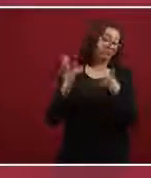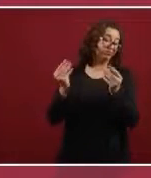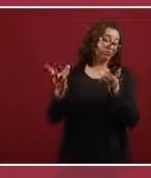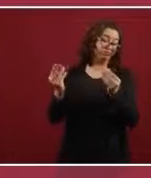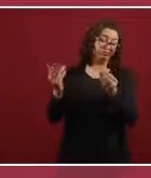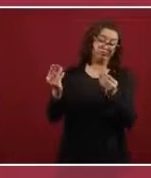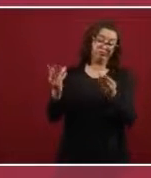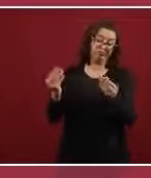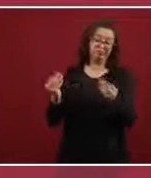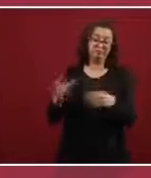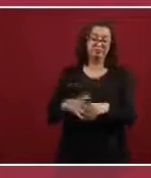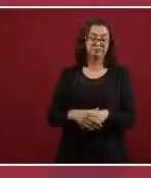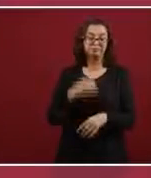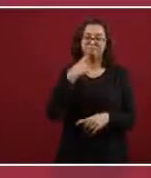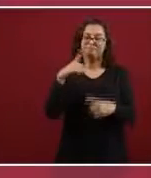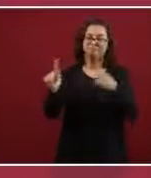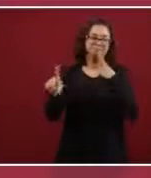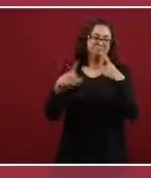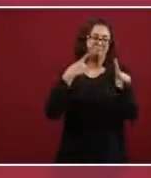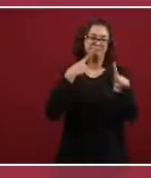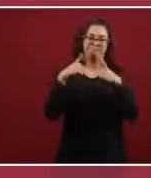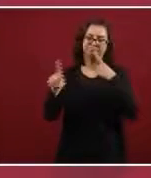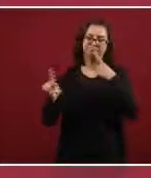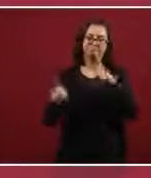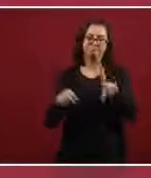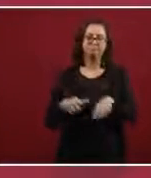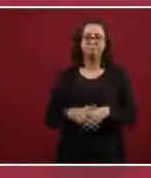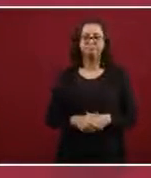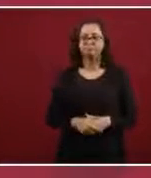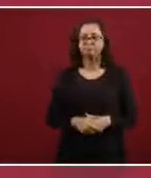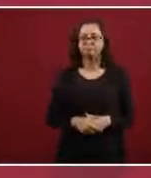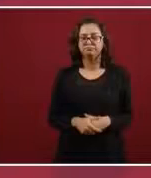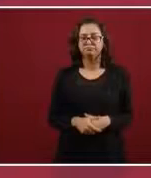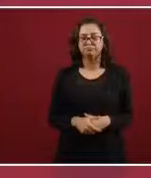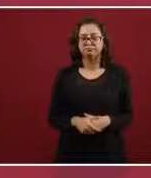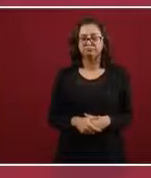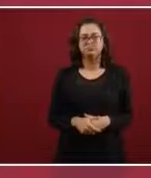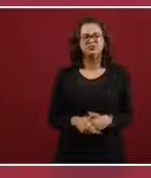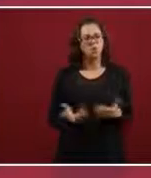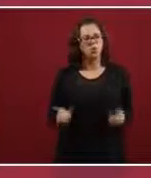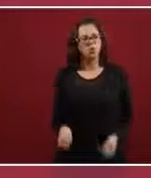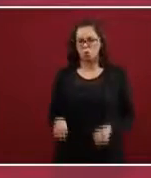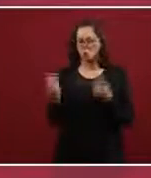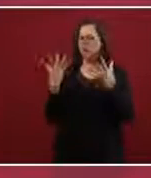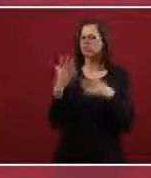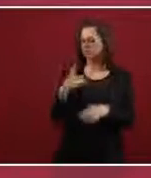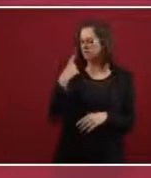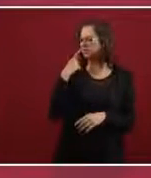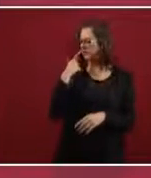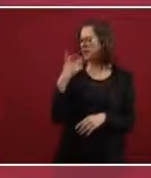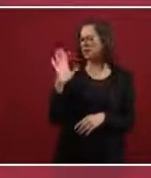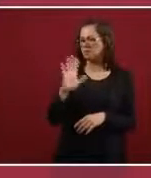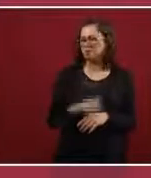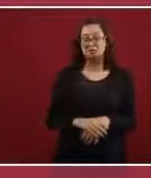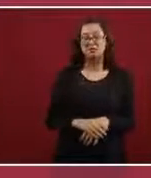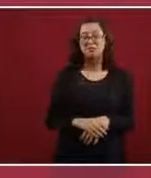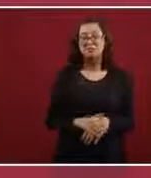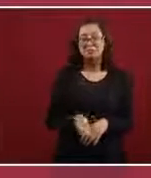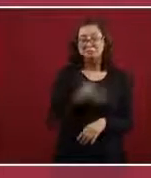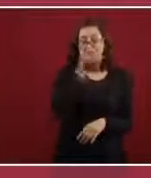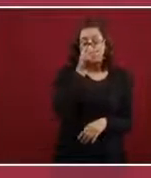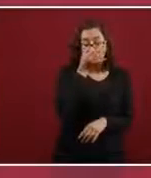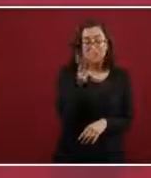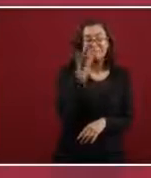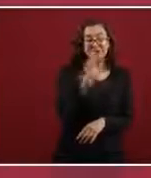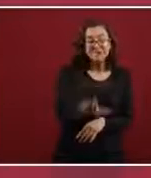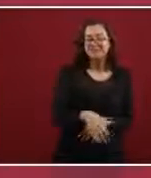cientos de denuncias. Sería hasta bueno saberlo. No son 10, lo